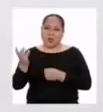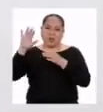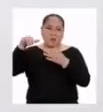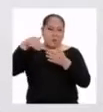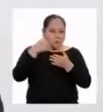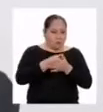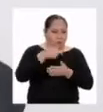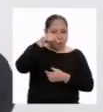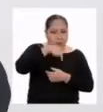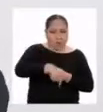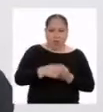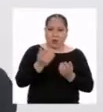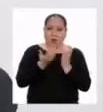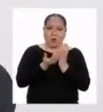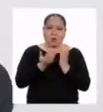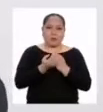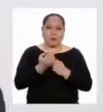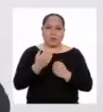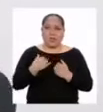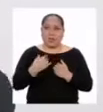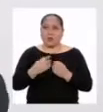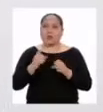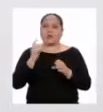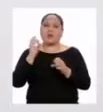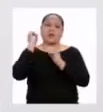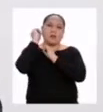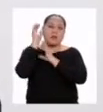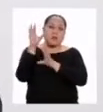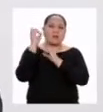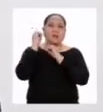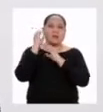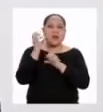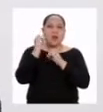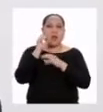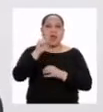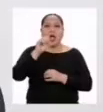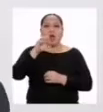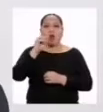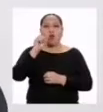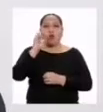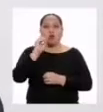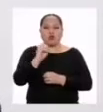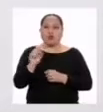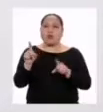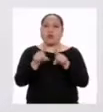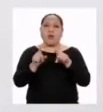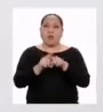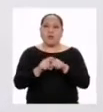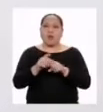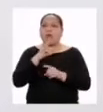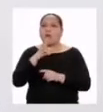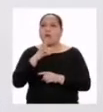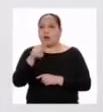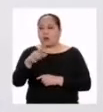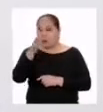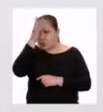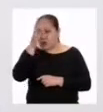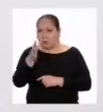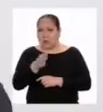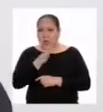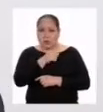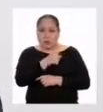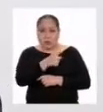colegio. Tuvimos que dar una charla sobre el acoso y también hablar con los padres. porque